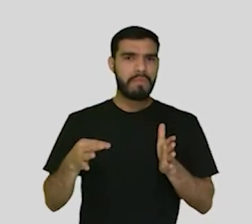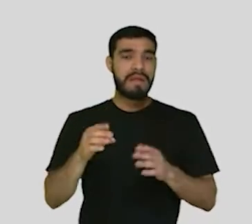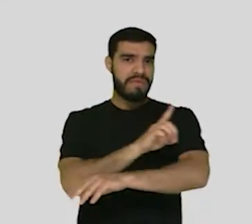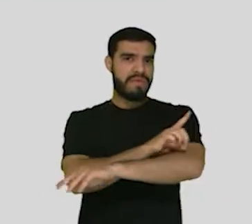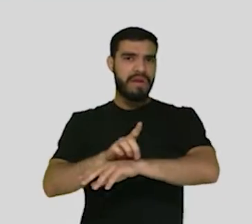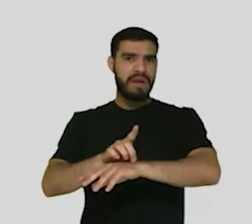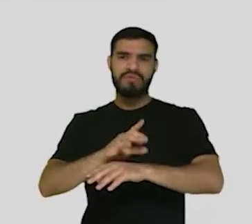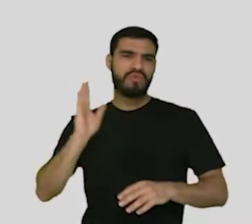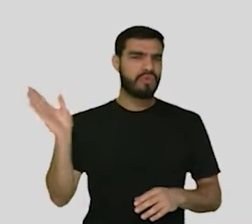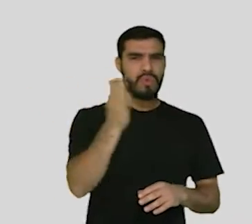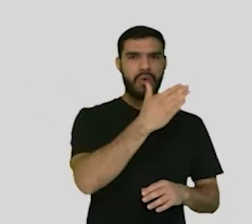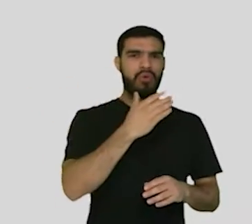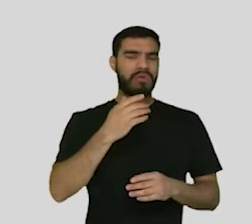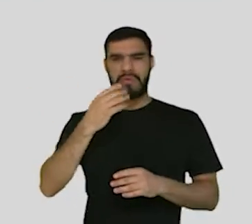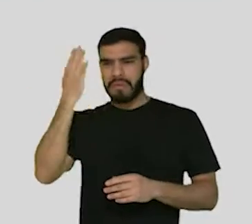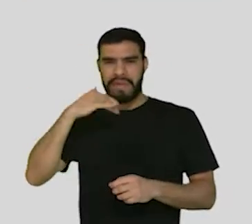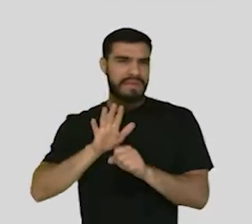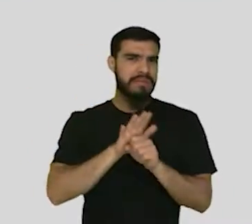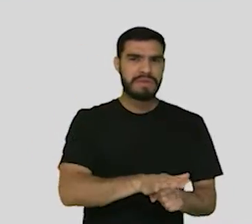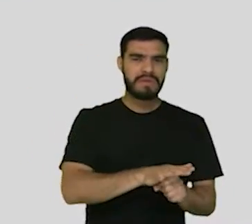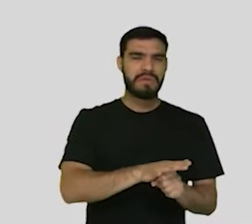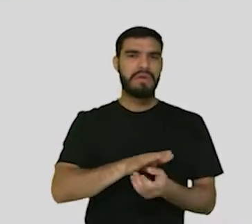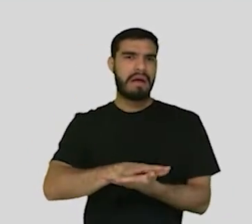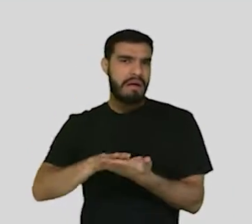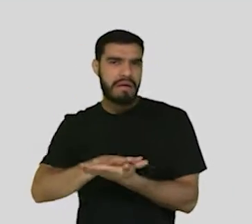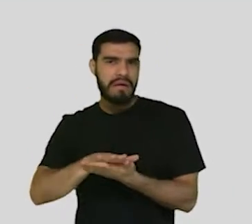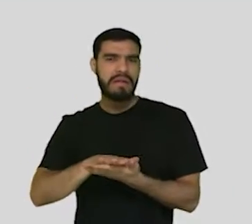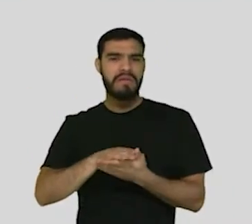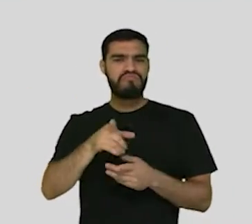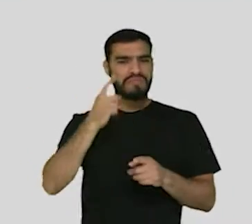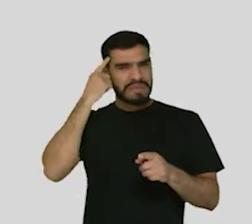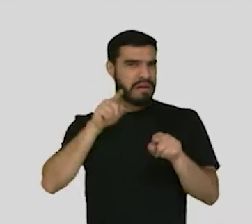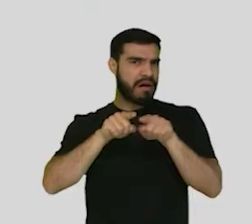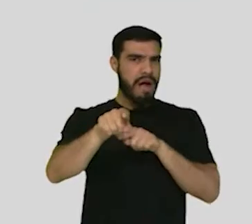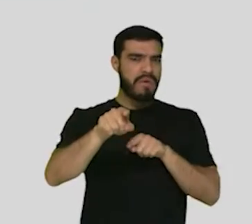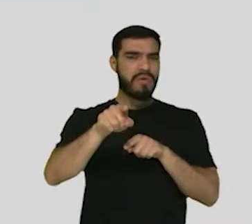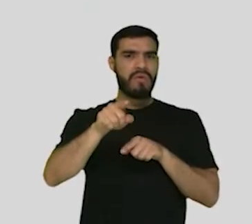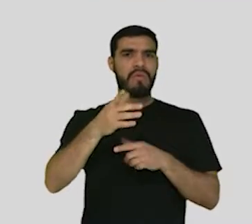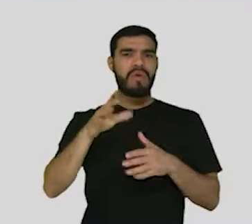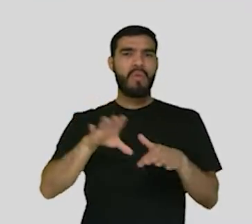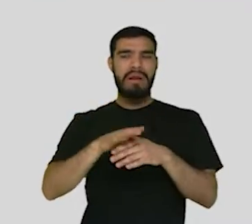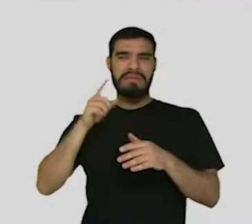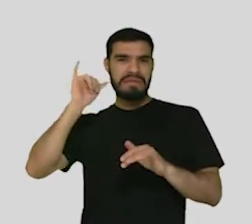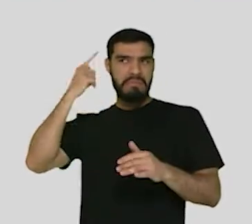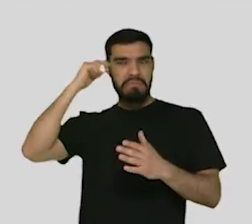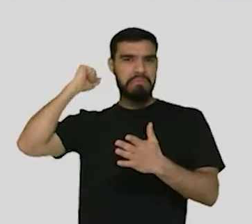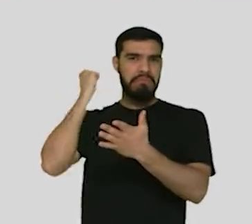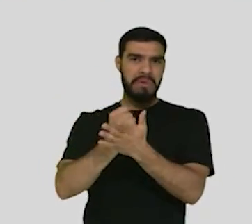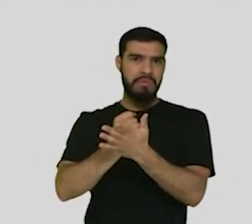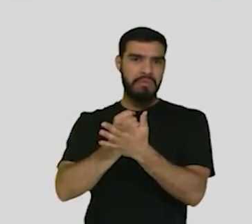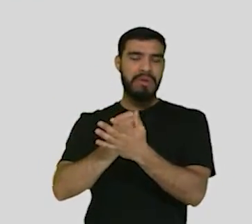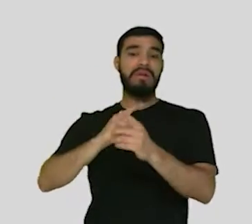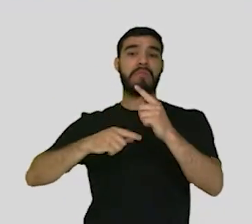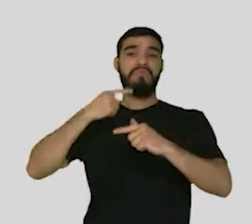los derechos pe dictadura o agua y ve pe pico pe pensa mucho más rápidamente y catune jangua pe democracia